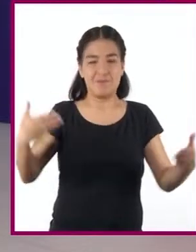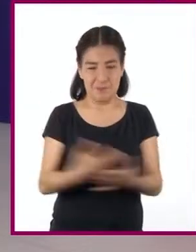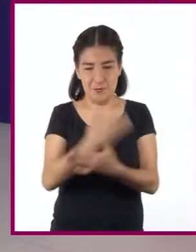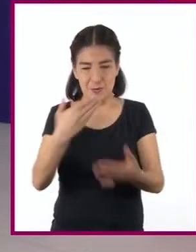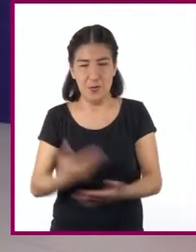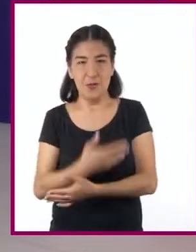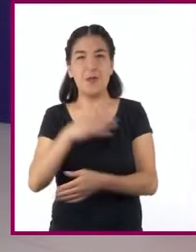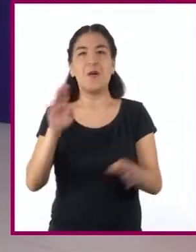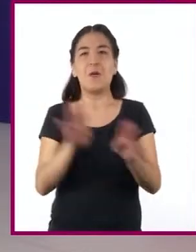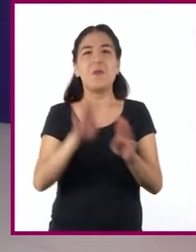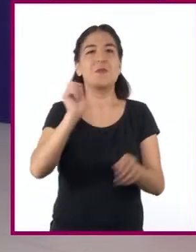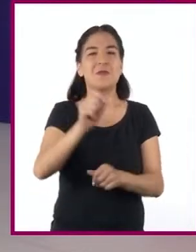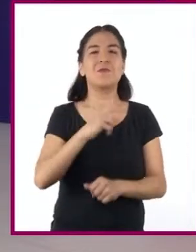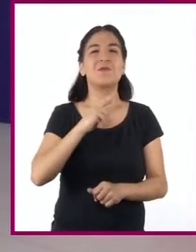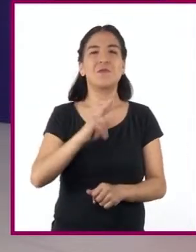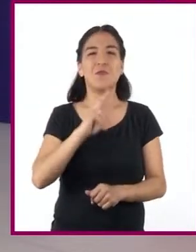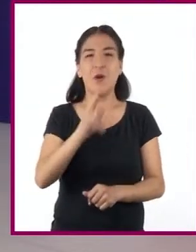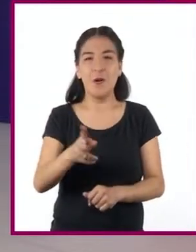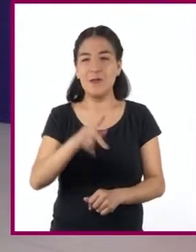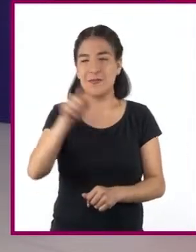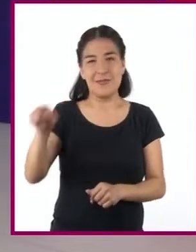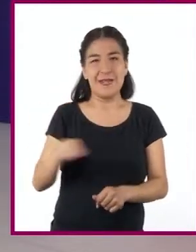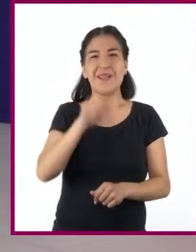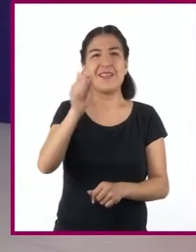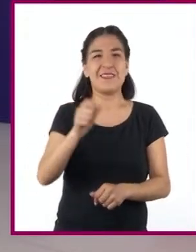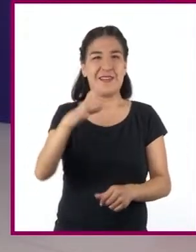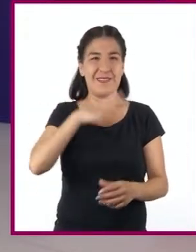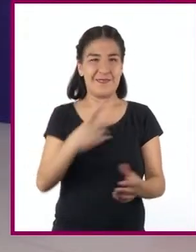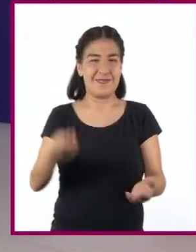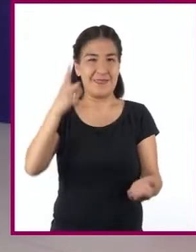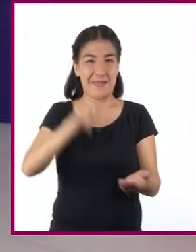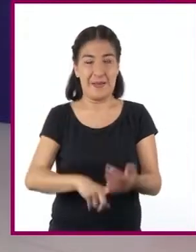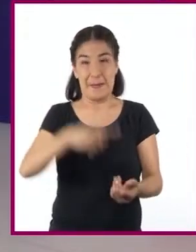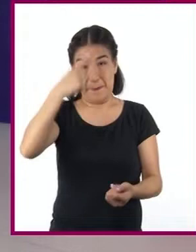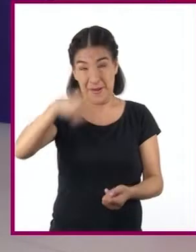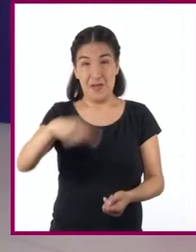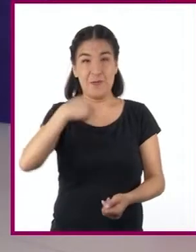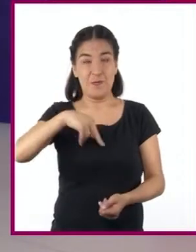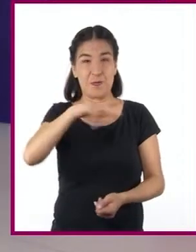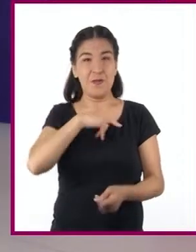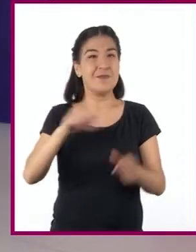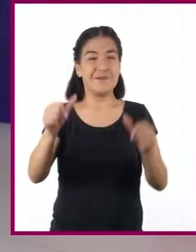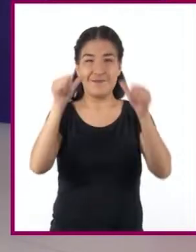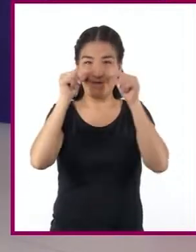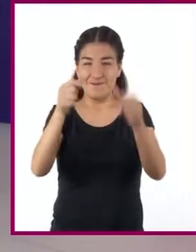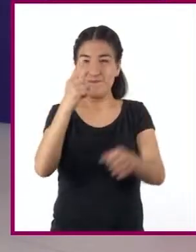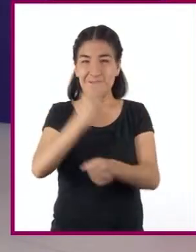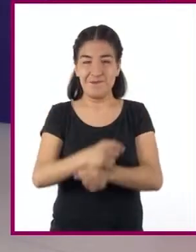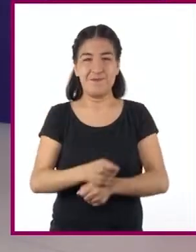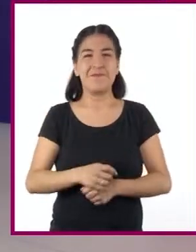de viva voz de los organismos que la experimentan. Para nuestro primer testimonio,